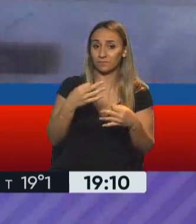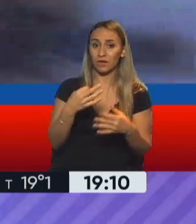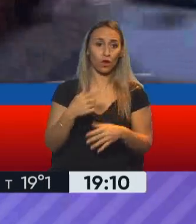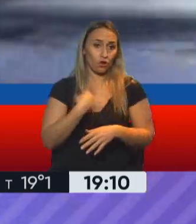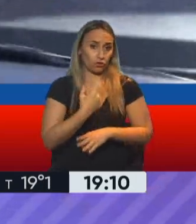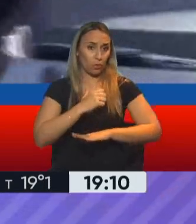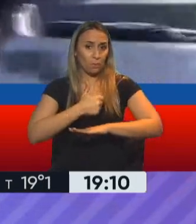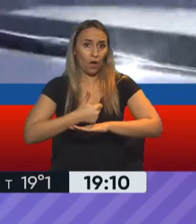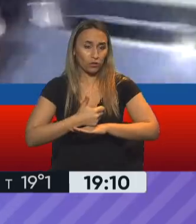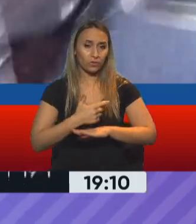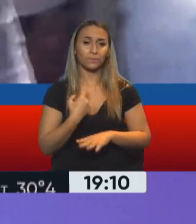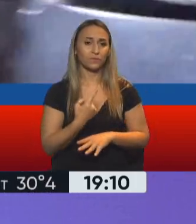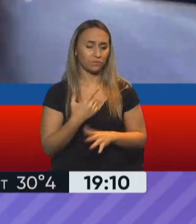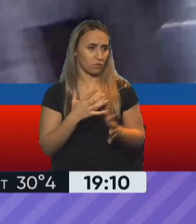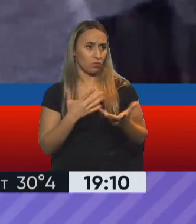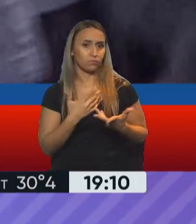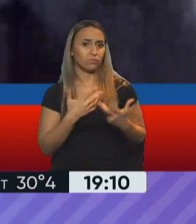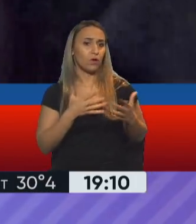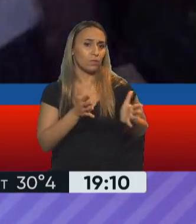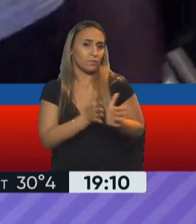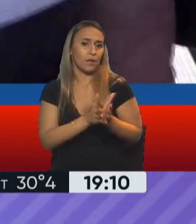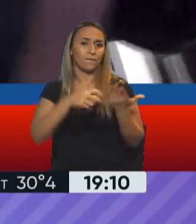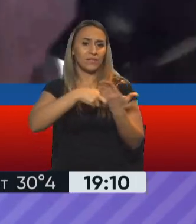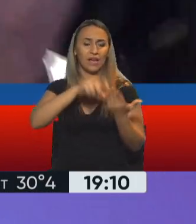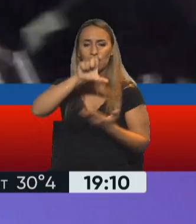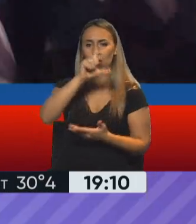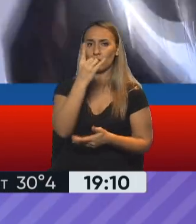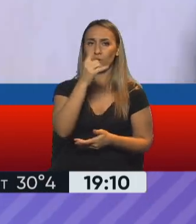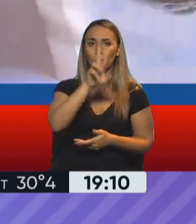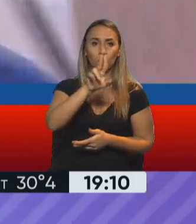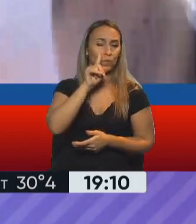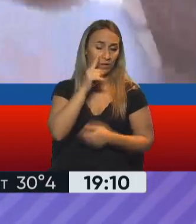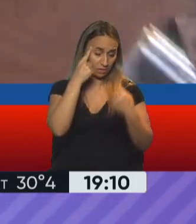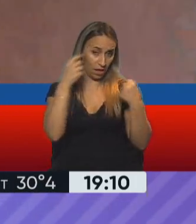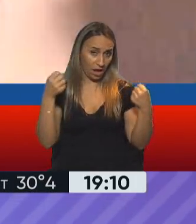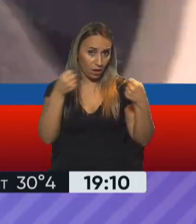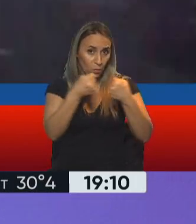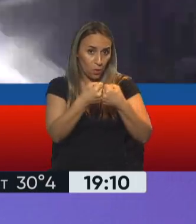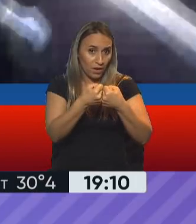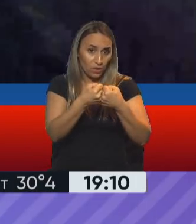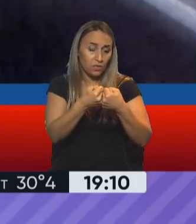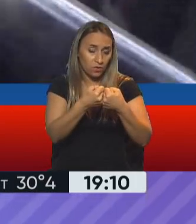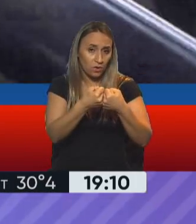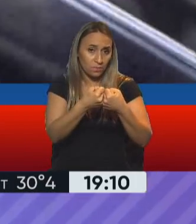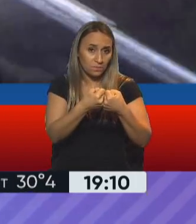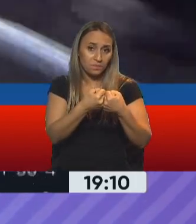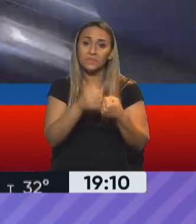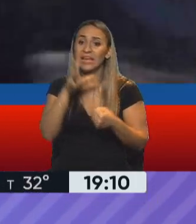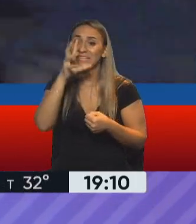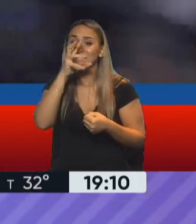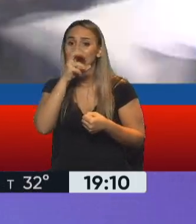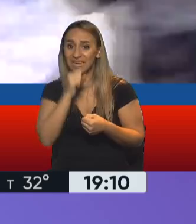posición, que fue acompañada por el fiscal Curi, que coincidió que debe ser relevado el secreto